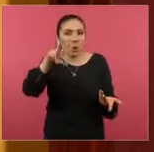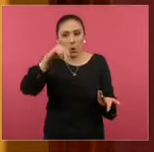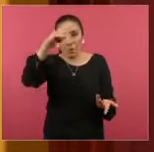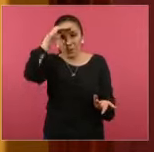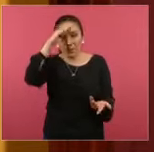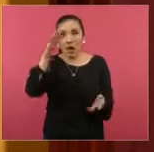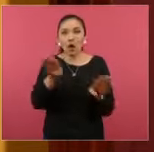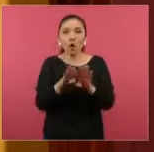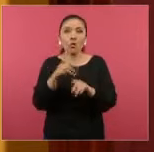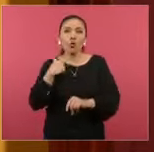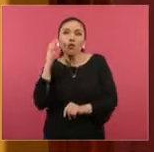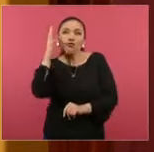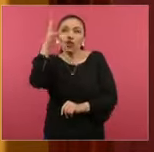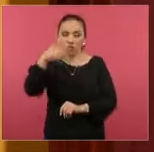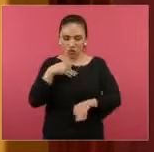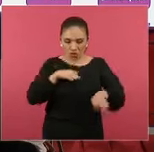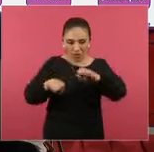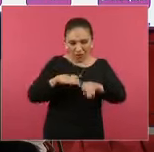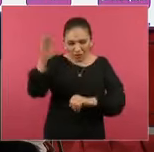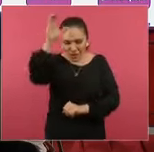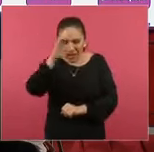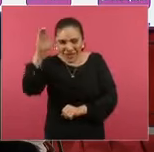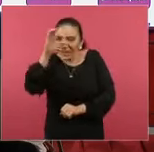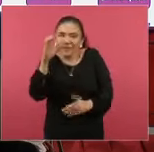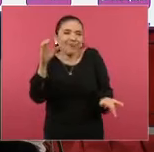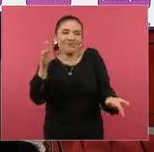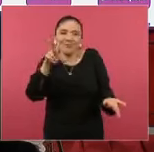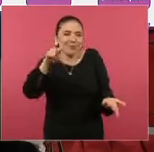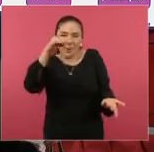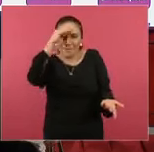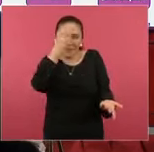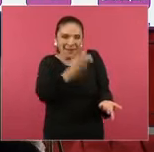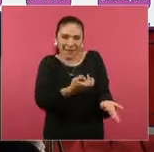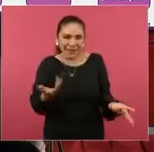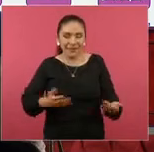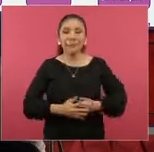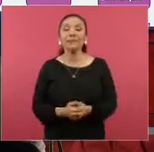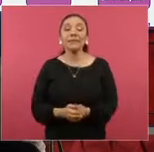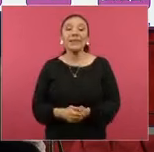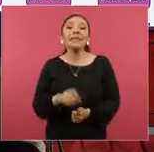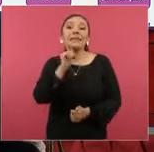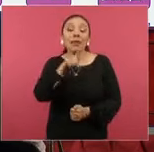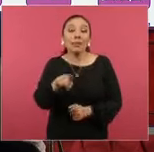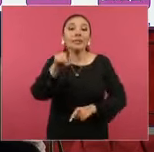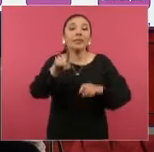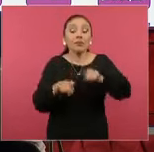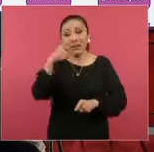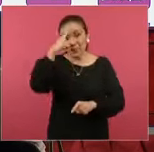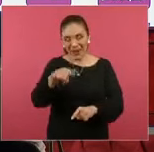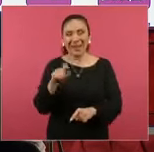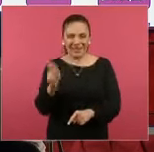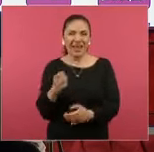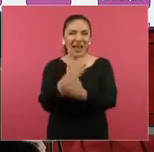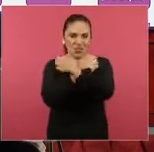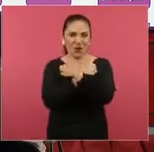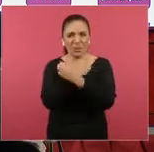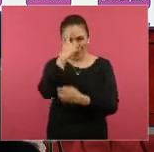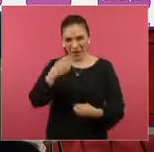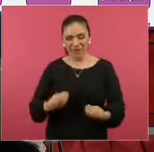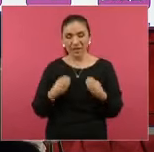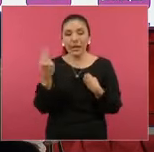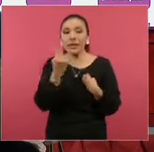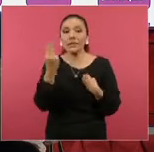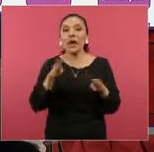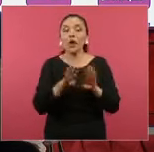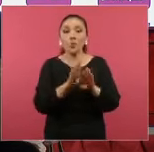voy a trabajar científicamente, etcétera. Dependen también esto de educar para la vida, de enlazar los